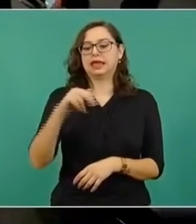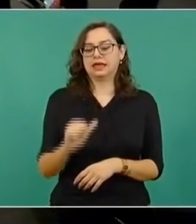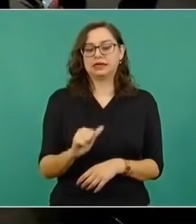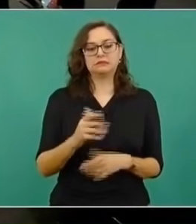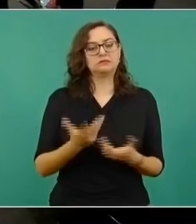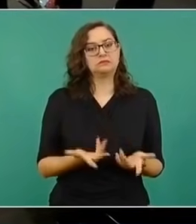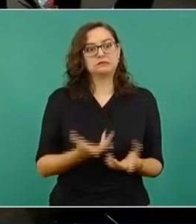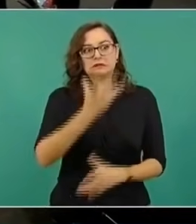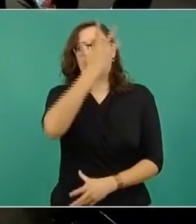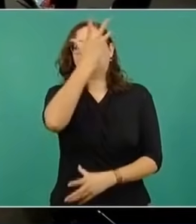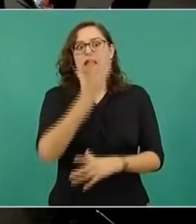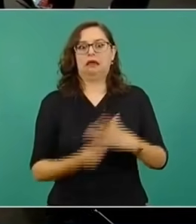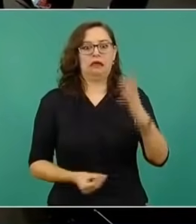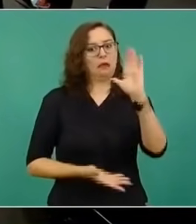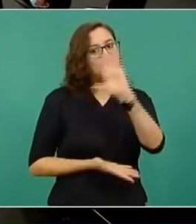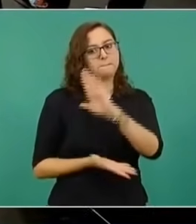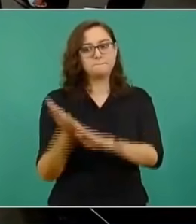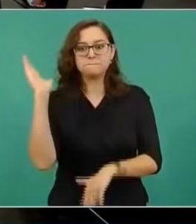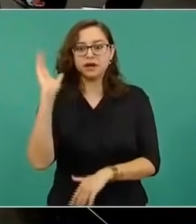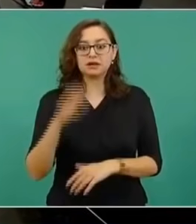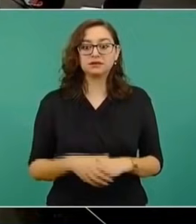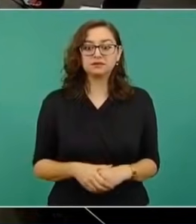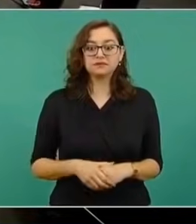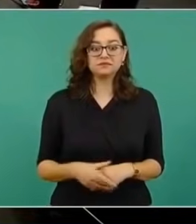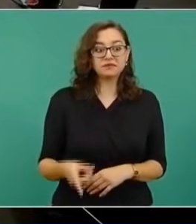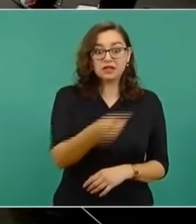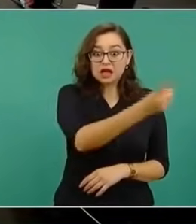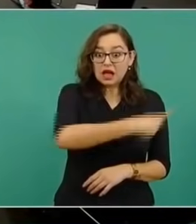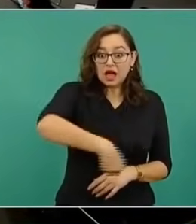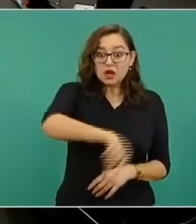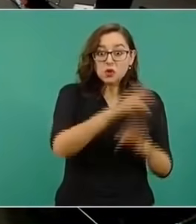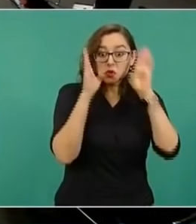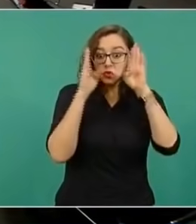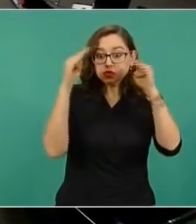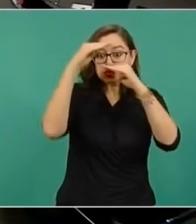exilio y lo van a buscar